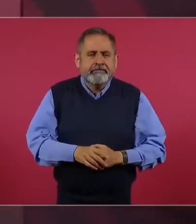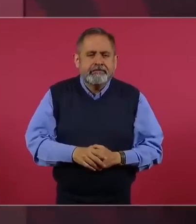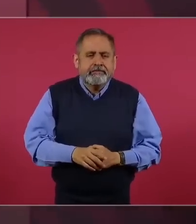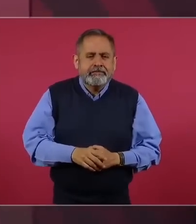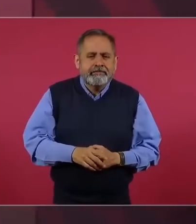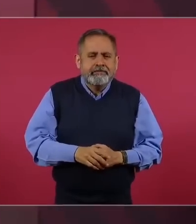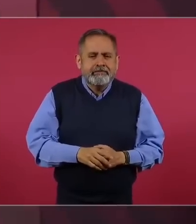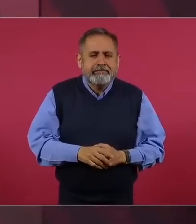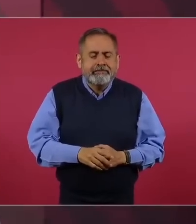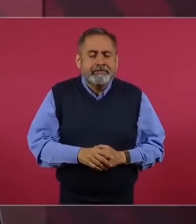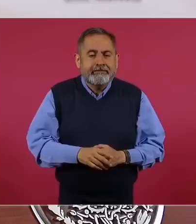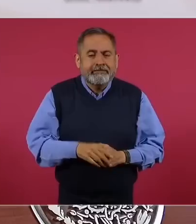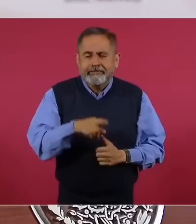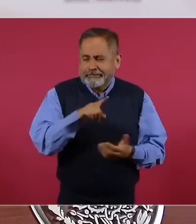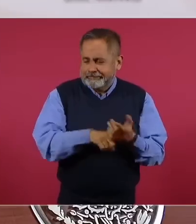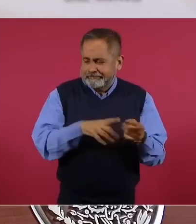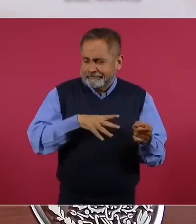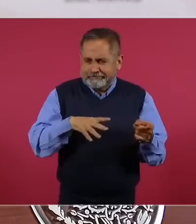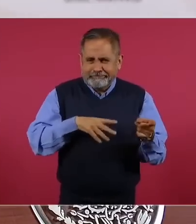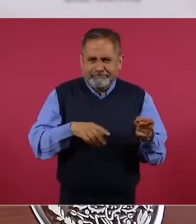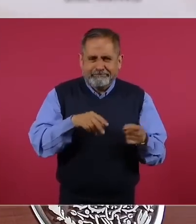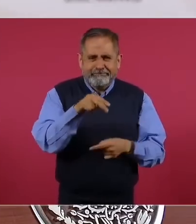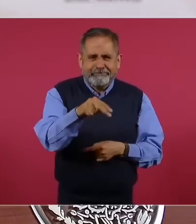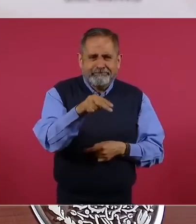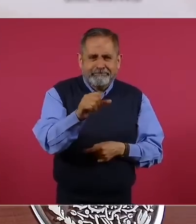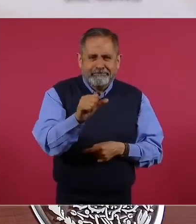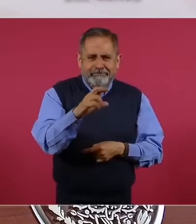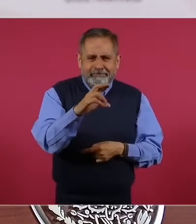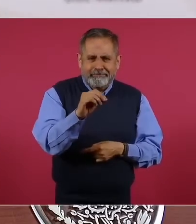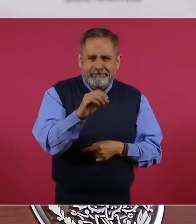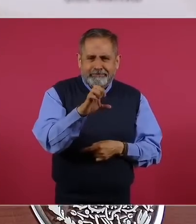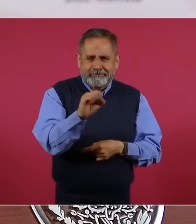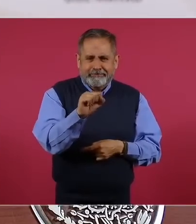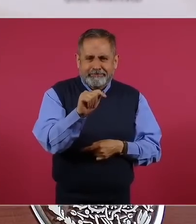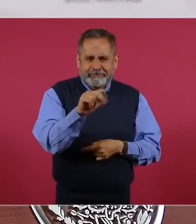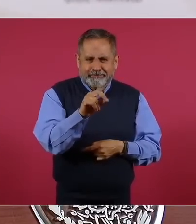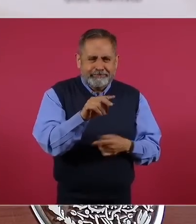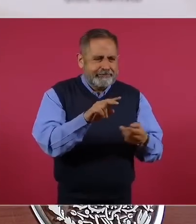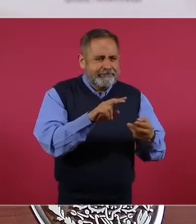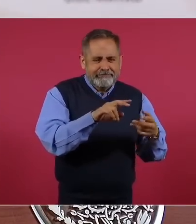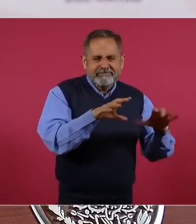una especie de narcoestado